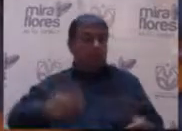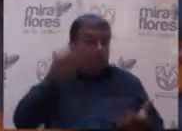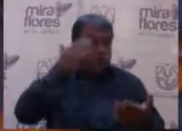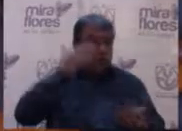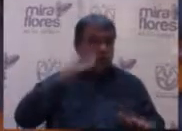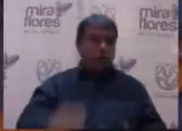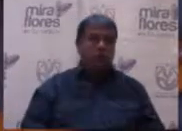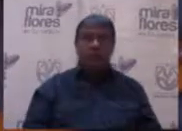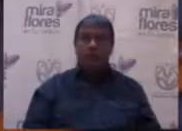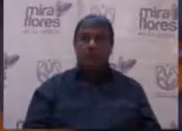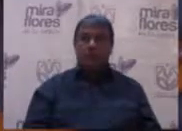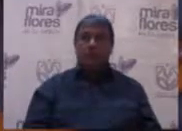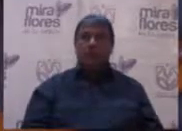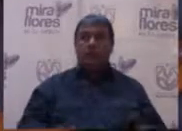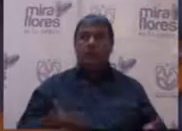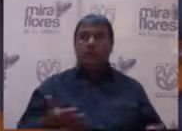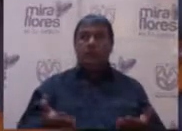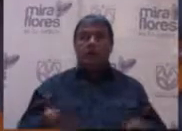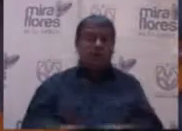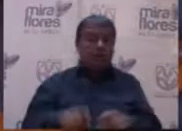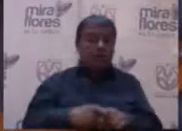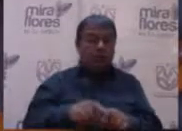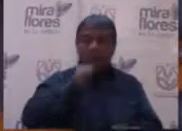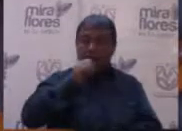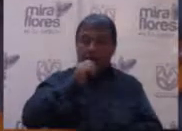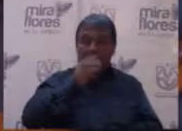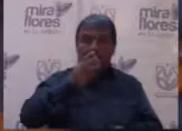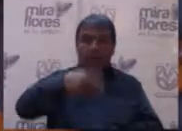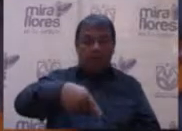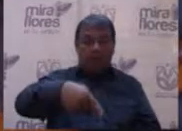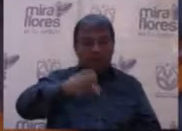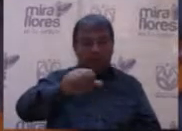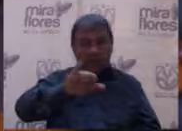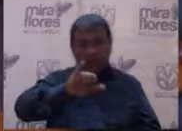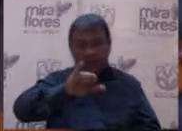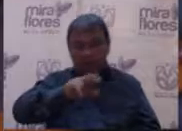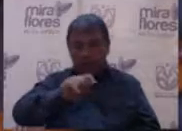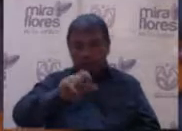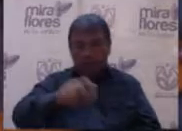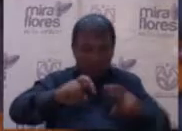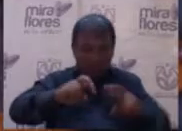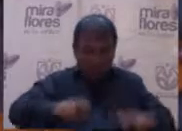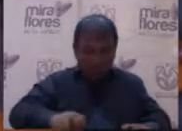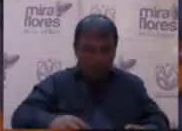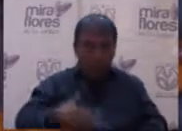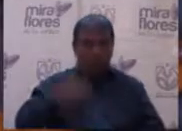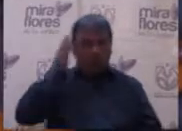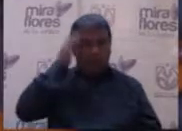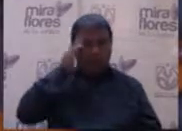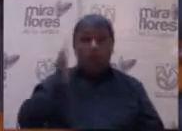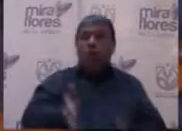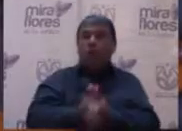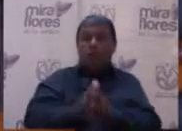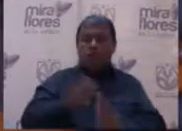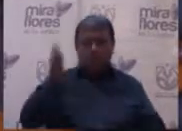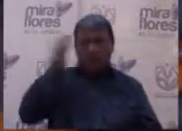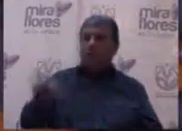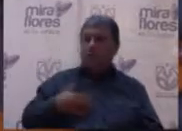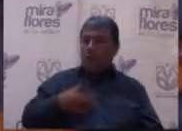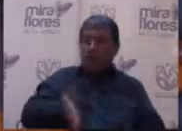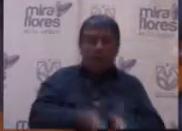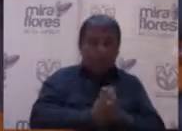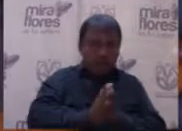sé, porque tampoco se ha hecho el peritaje que cuando yo tuve conocimiento de esto, solicité